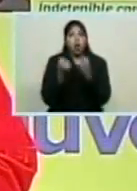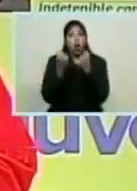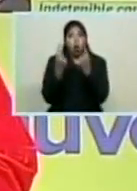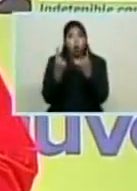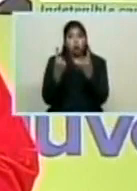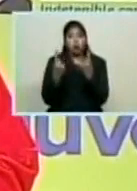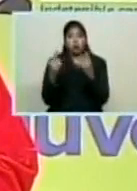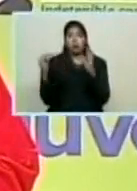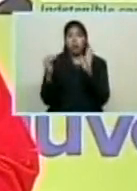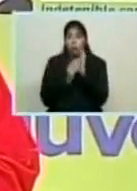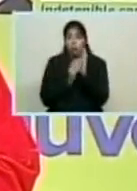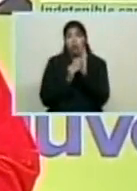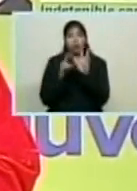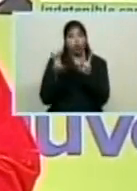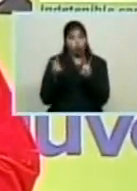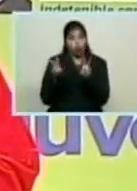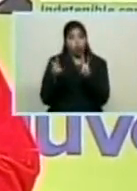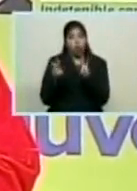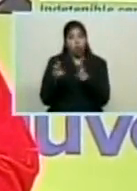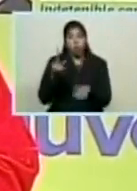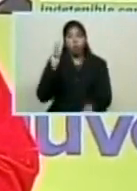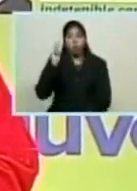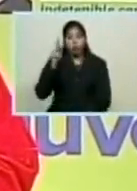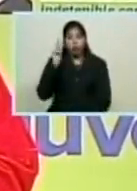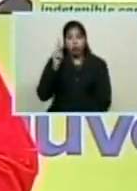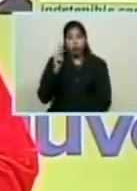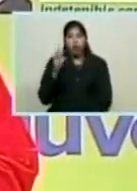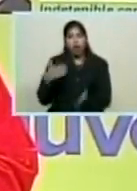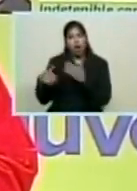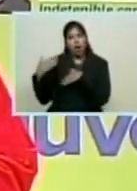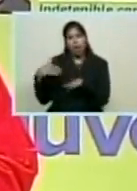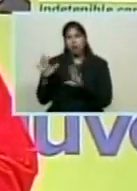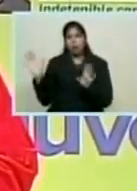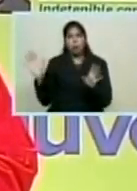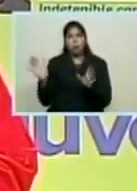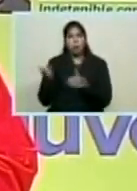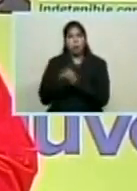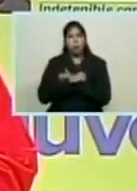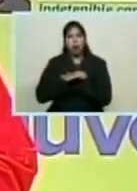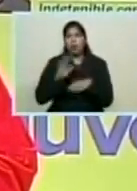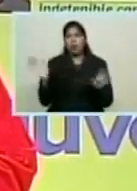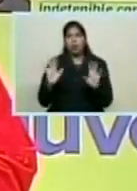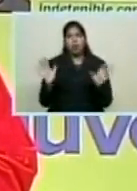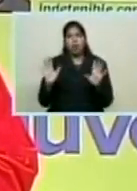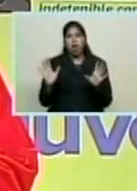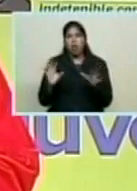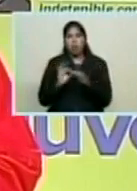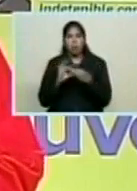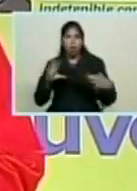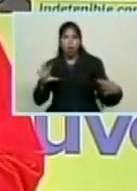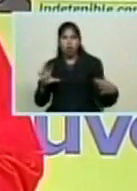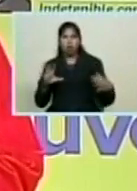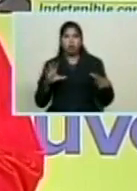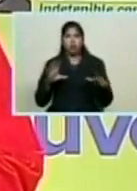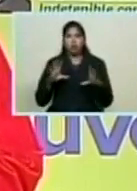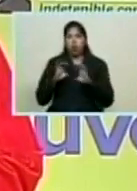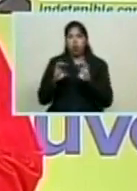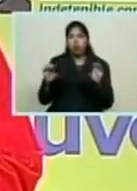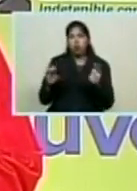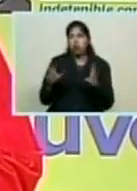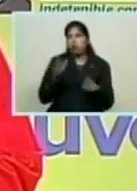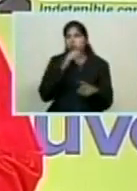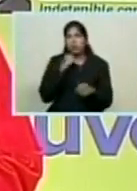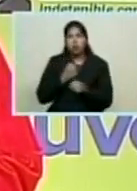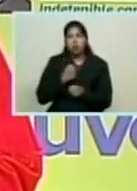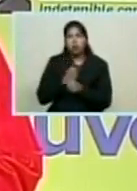11.000 profesionales de la educación que estaban desempleados, que estaban desvinculados, ahora están